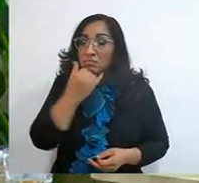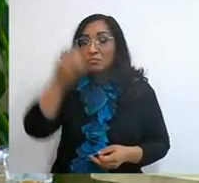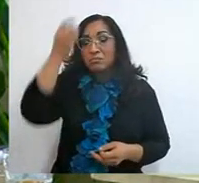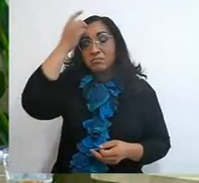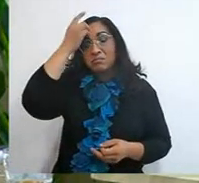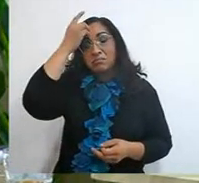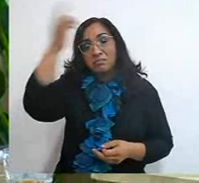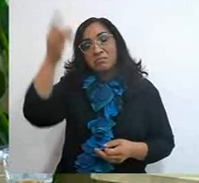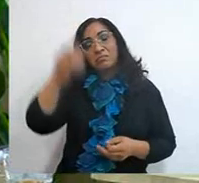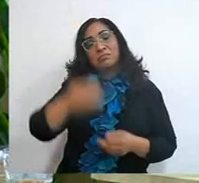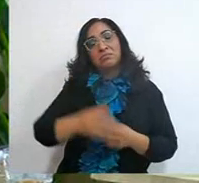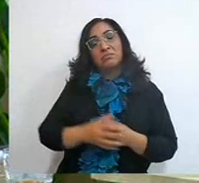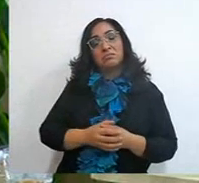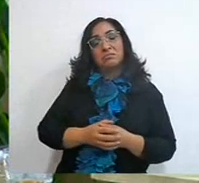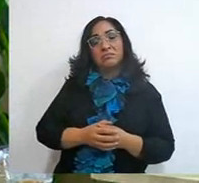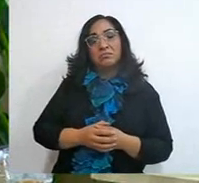Señor,